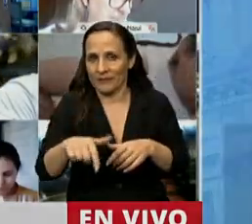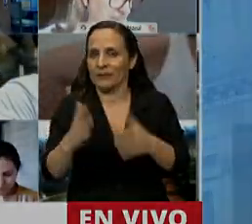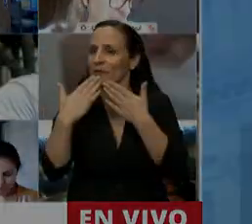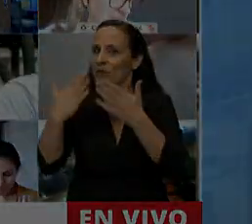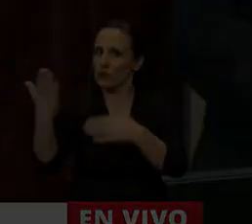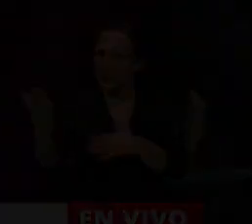diputado